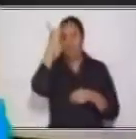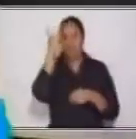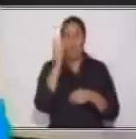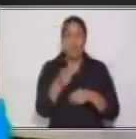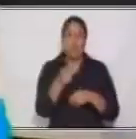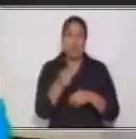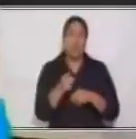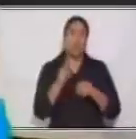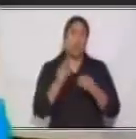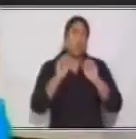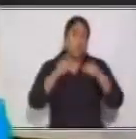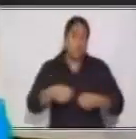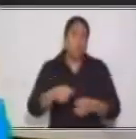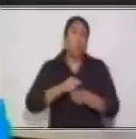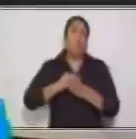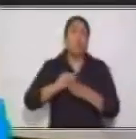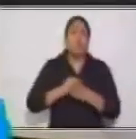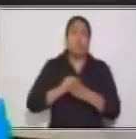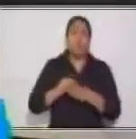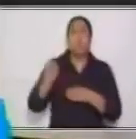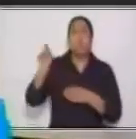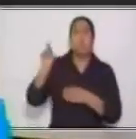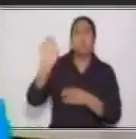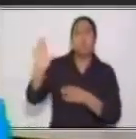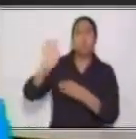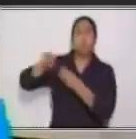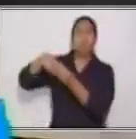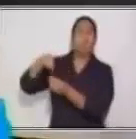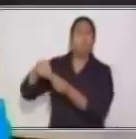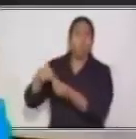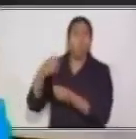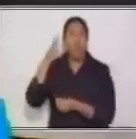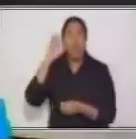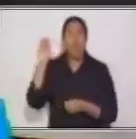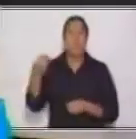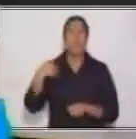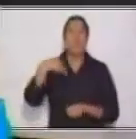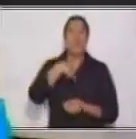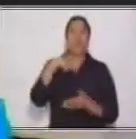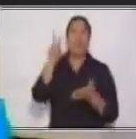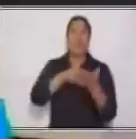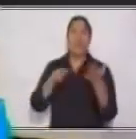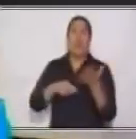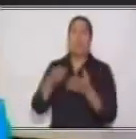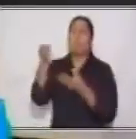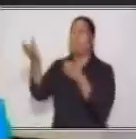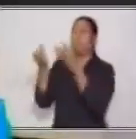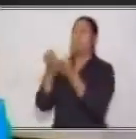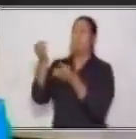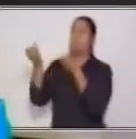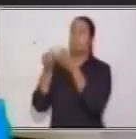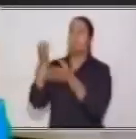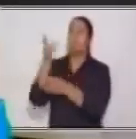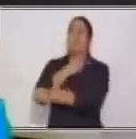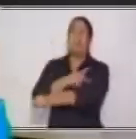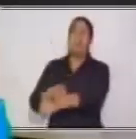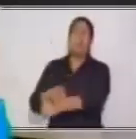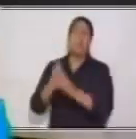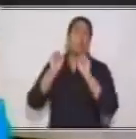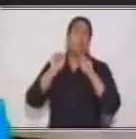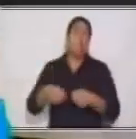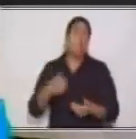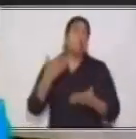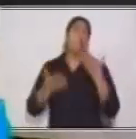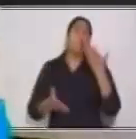Lo podemos practicar con la familia porque les vamos a leer la historia. Puede ser que en casa tengamos libros